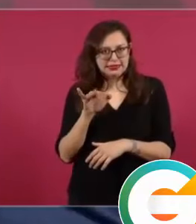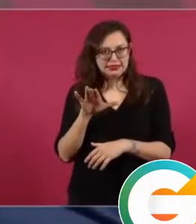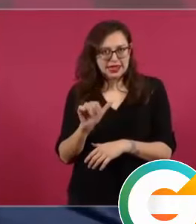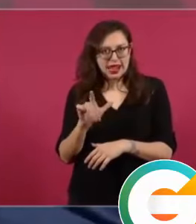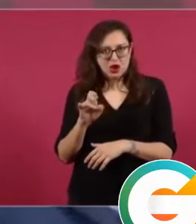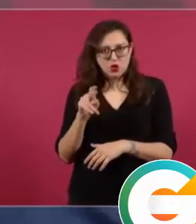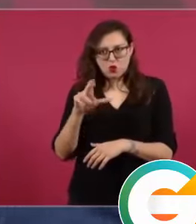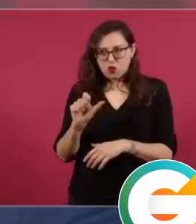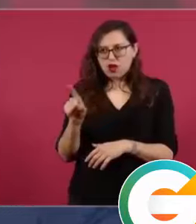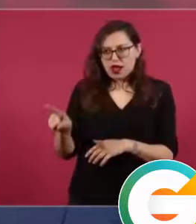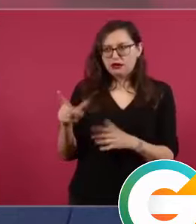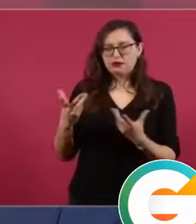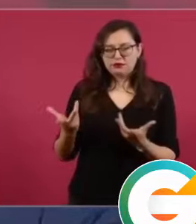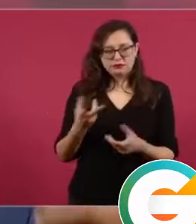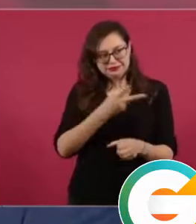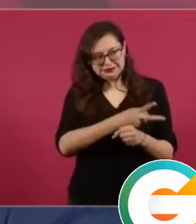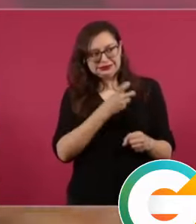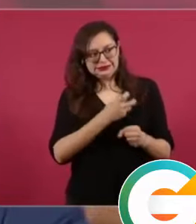Y